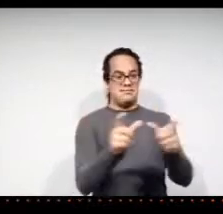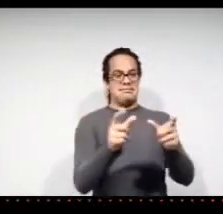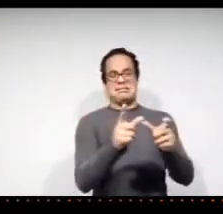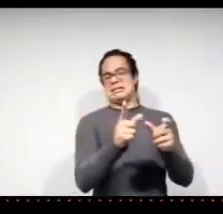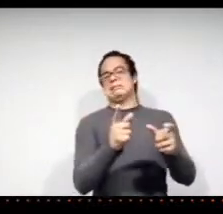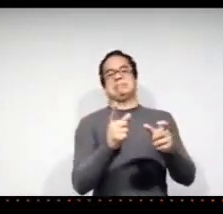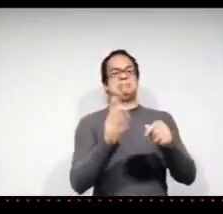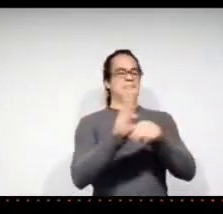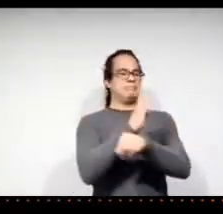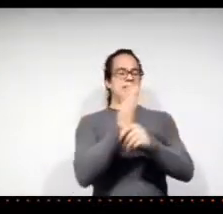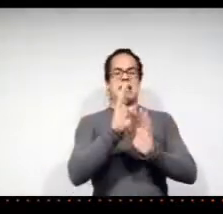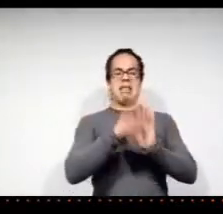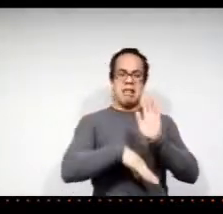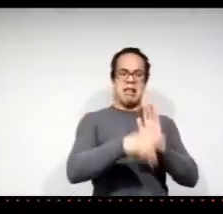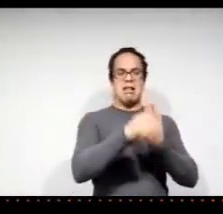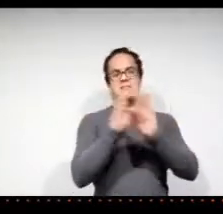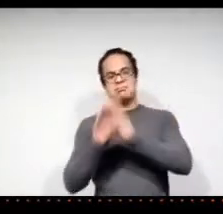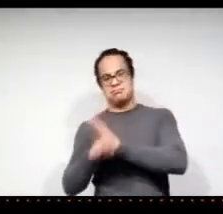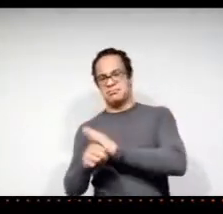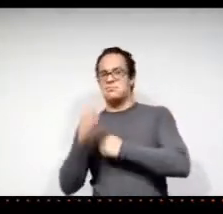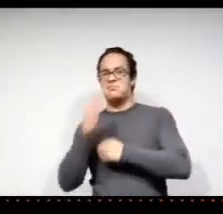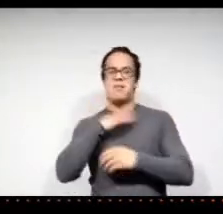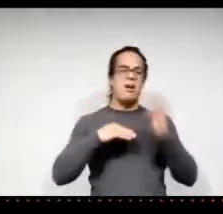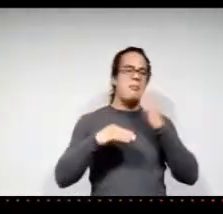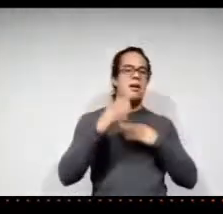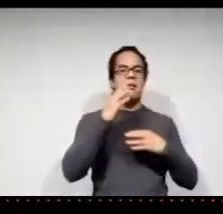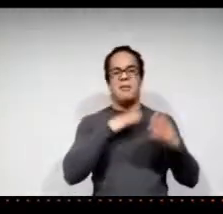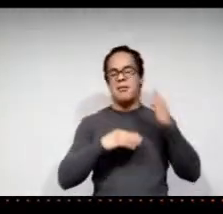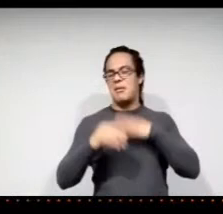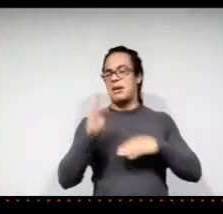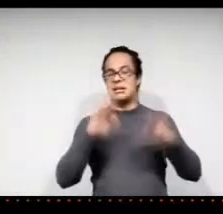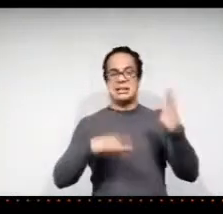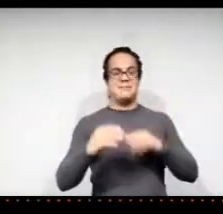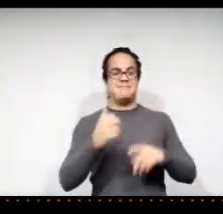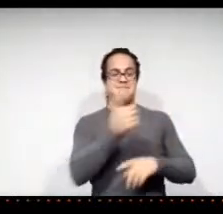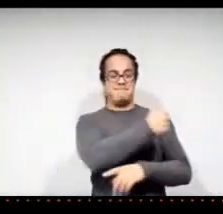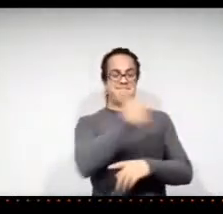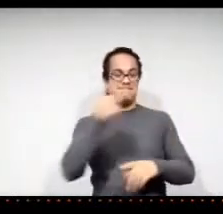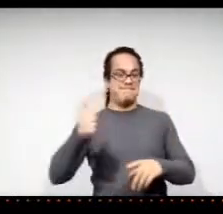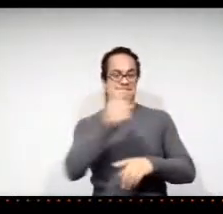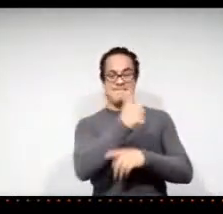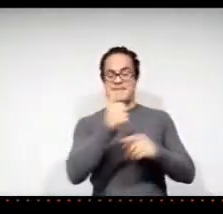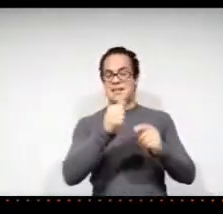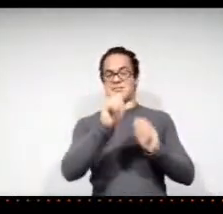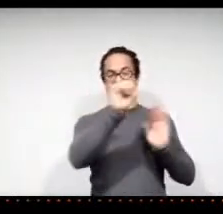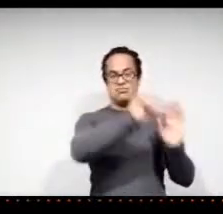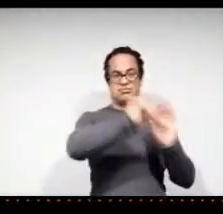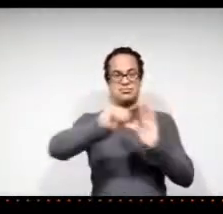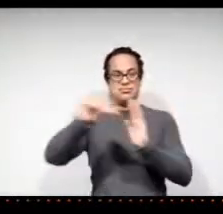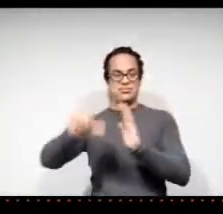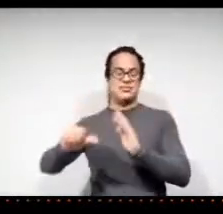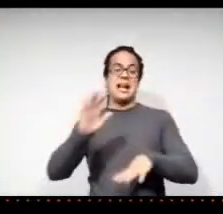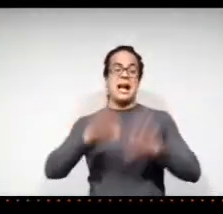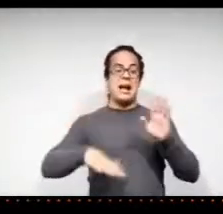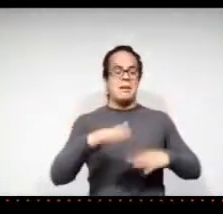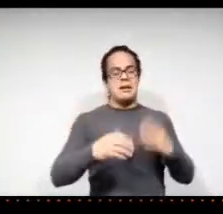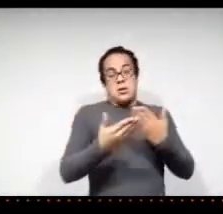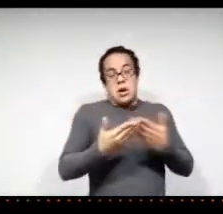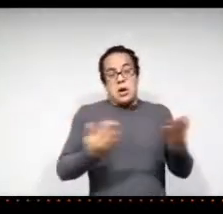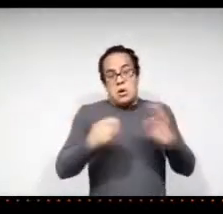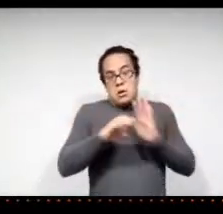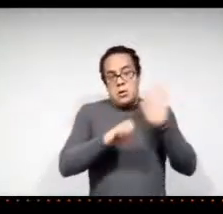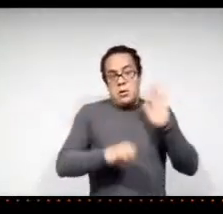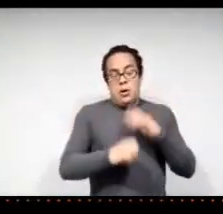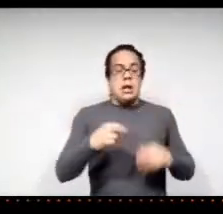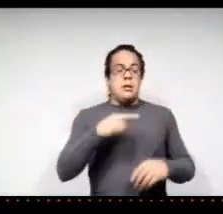ventajas de una educación presencial ni todas las ventajas de la educación en línea. Sin embargo, en estos momentos y particularmente para